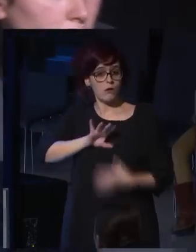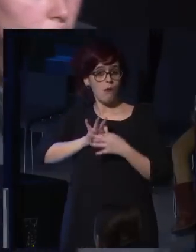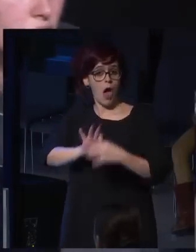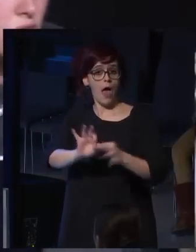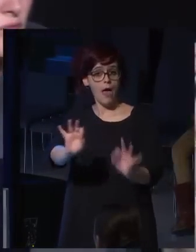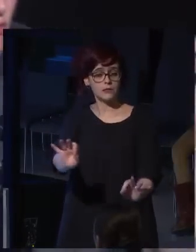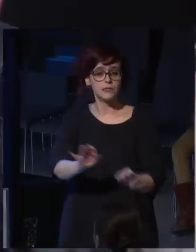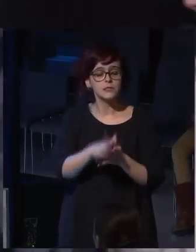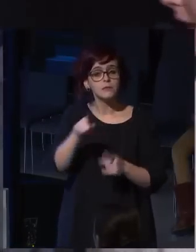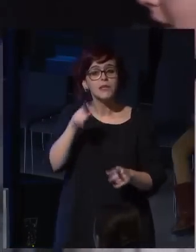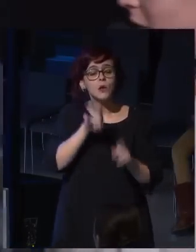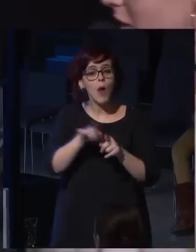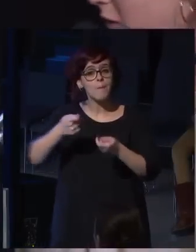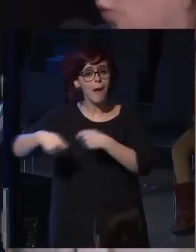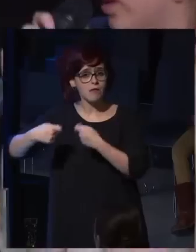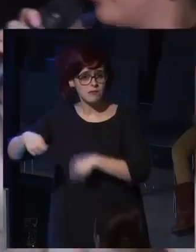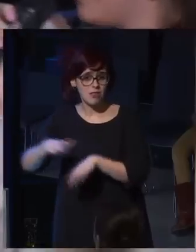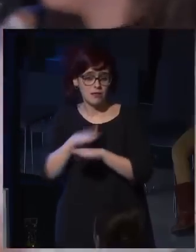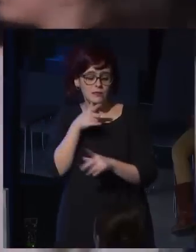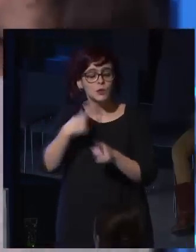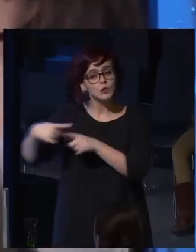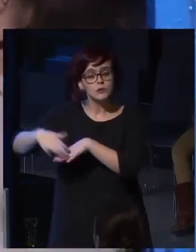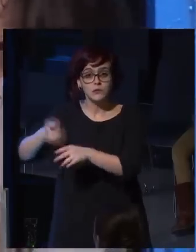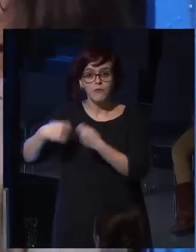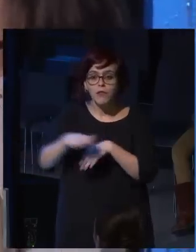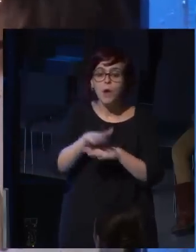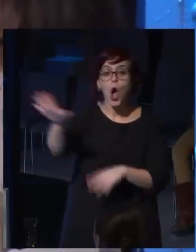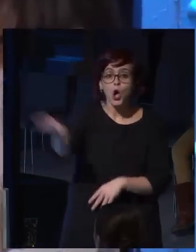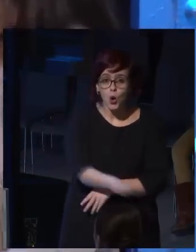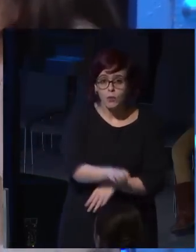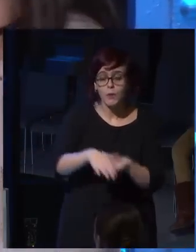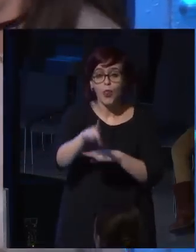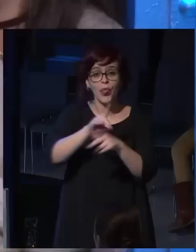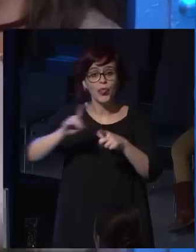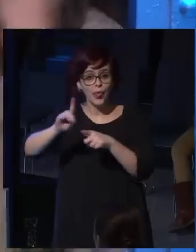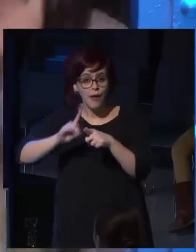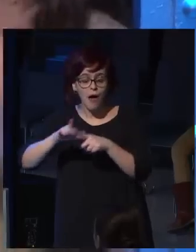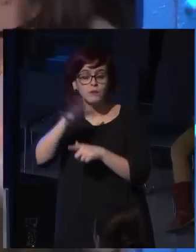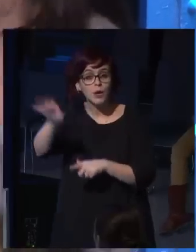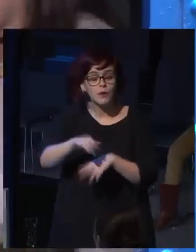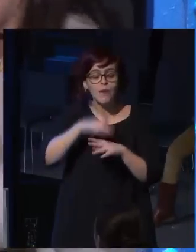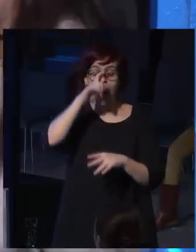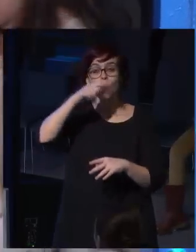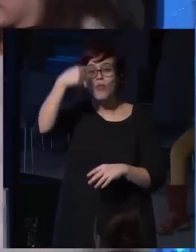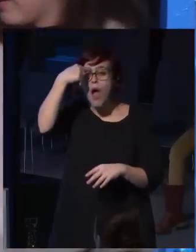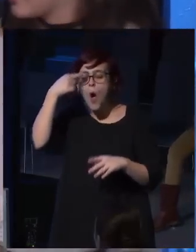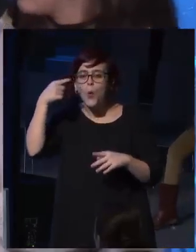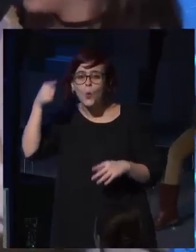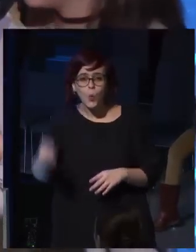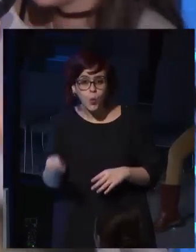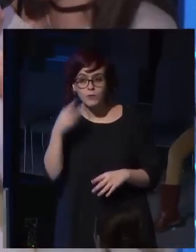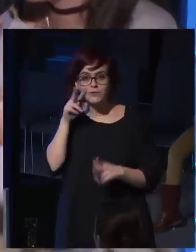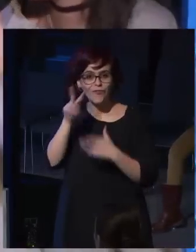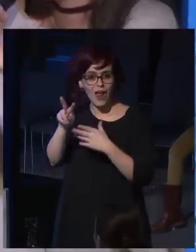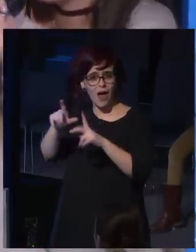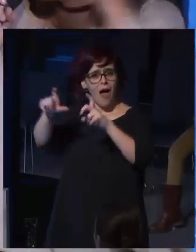gira viven del merchandising. Entonces, cuando ves un grupo y compras un CD, además del recuerdo de, buah, están, cada vez que lo